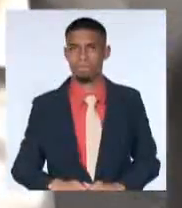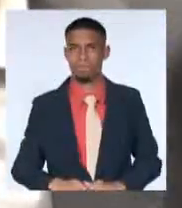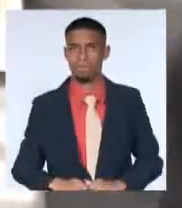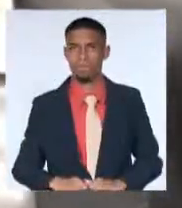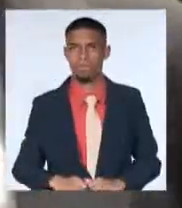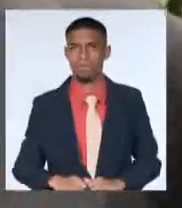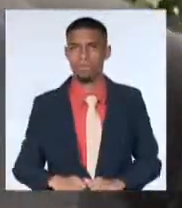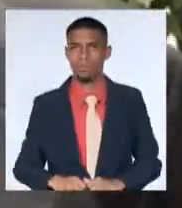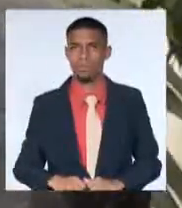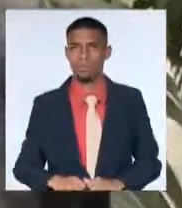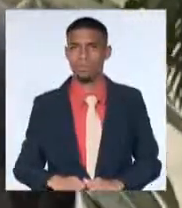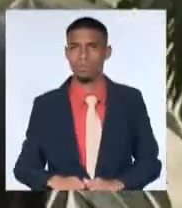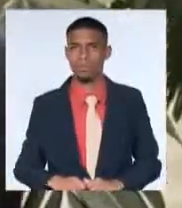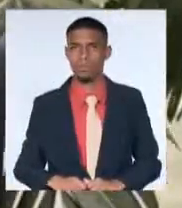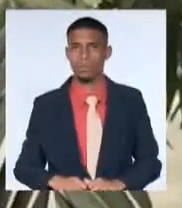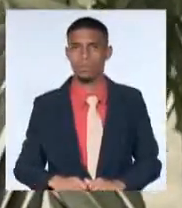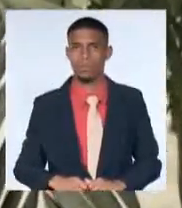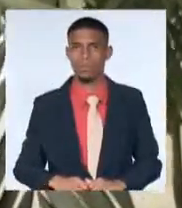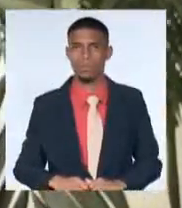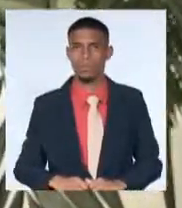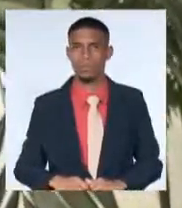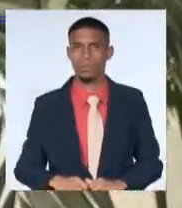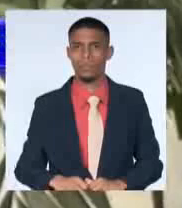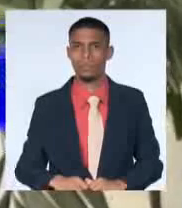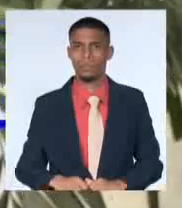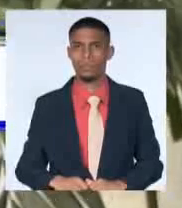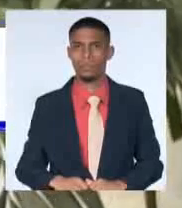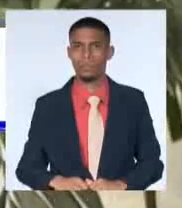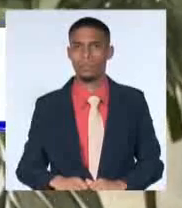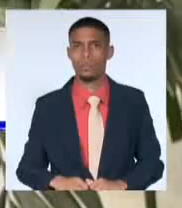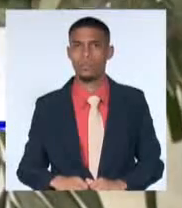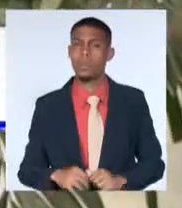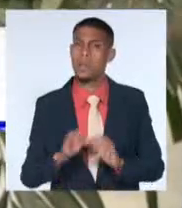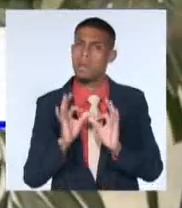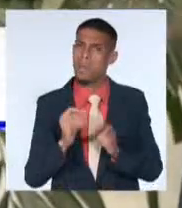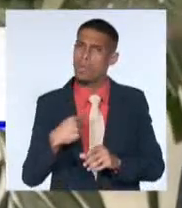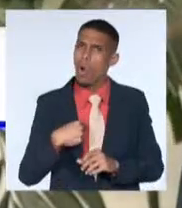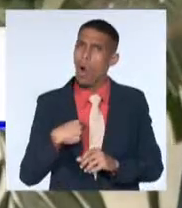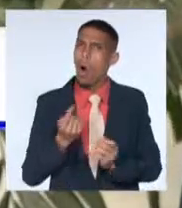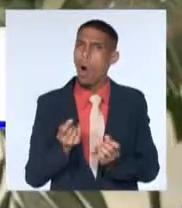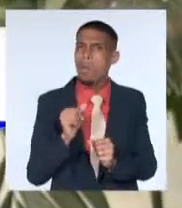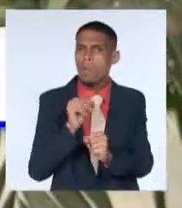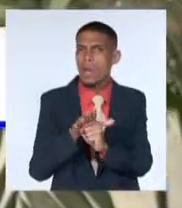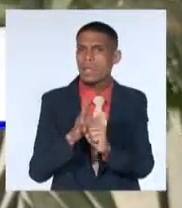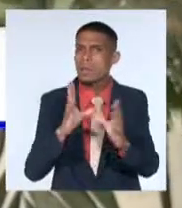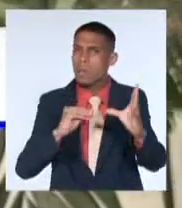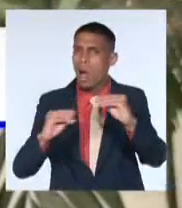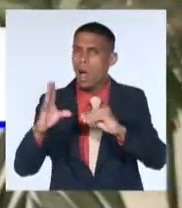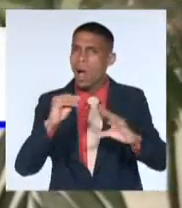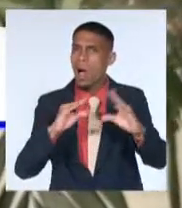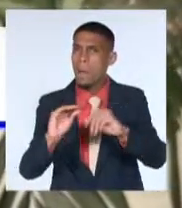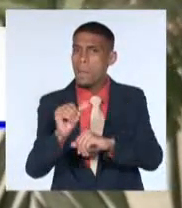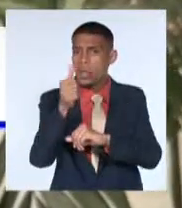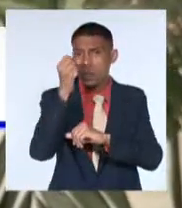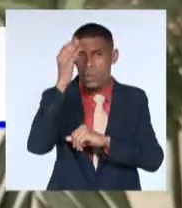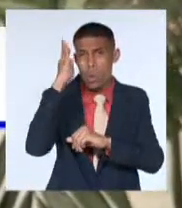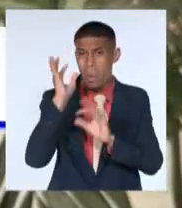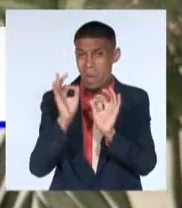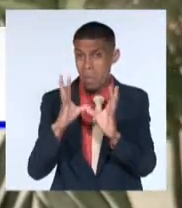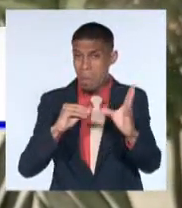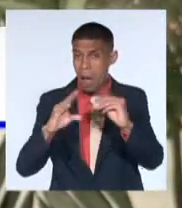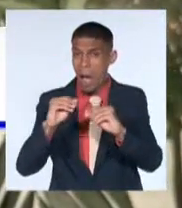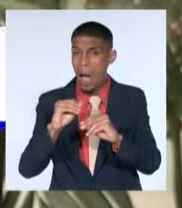Ciertamente, acabamos de sostener una conversación con el presidente cubano y en esas conversaciones estuvimos hablando acerca